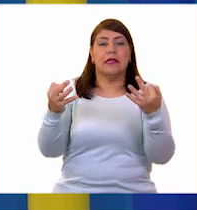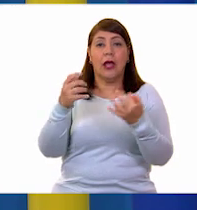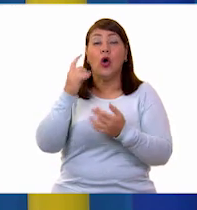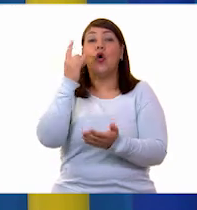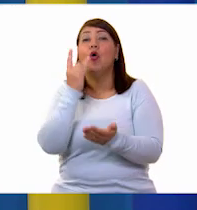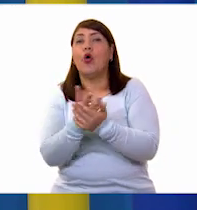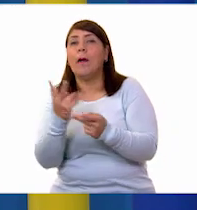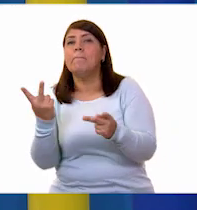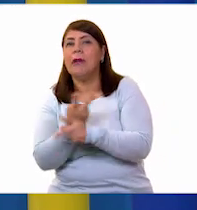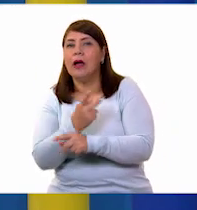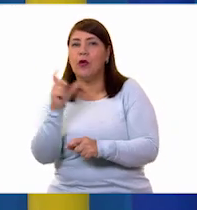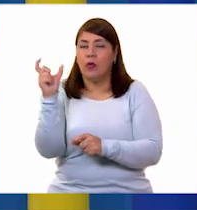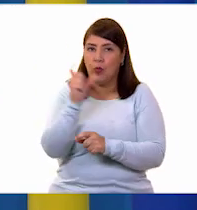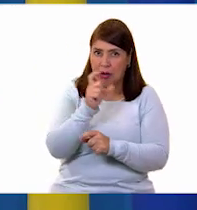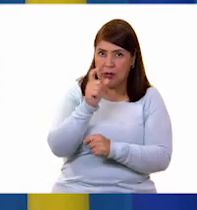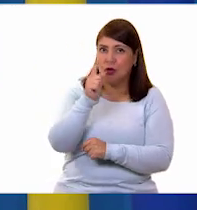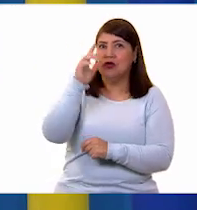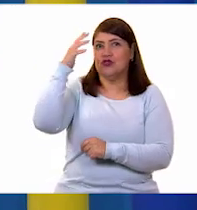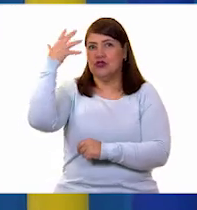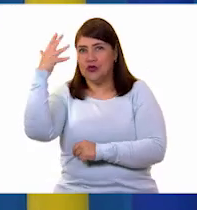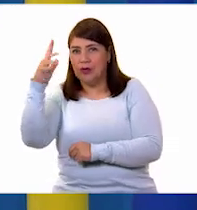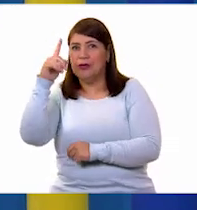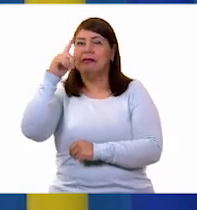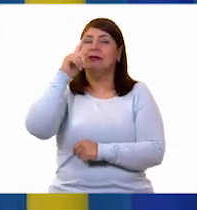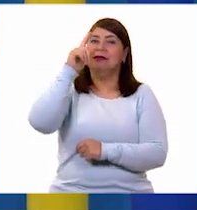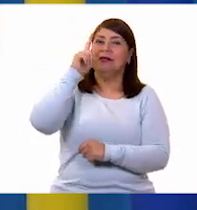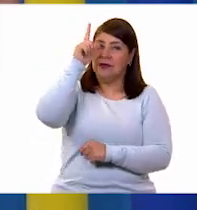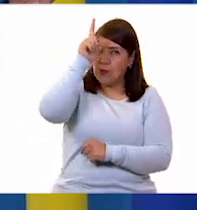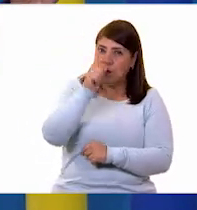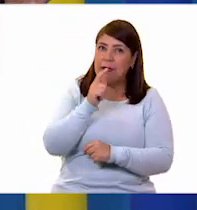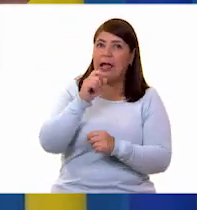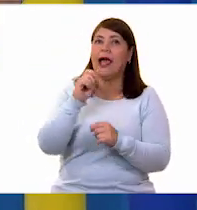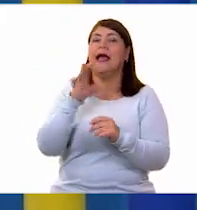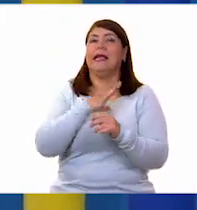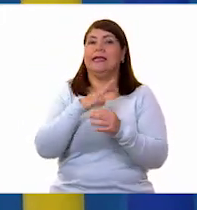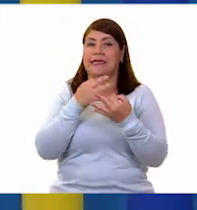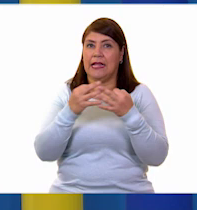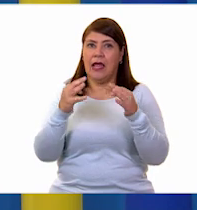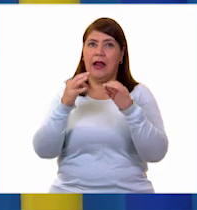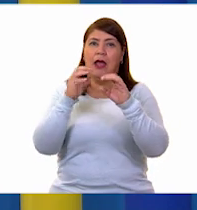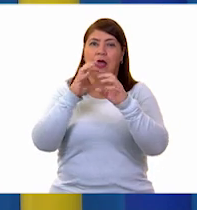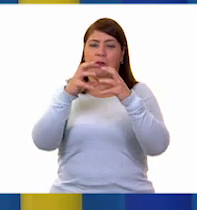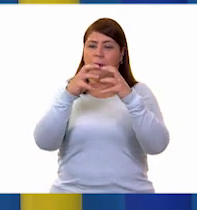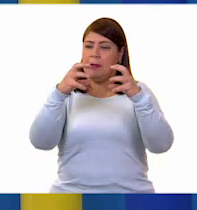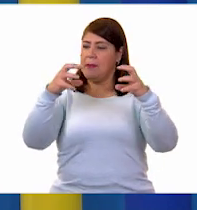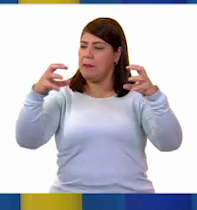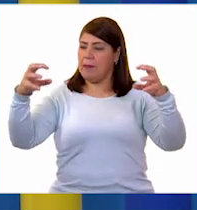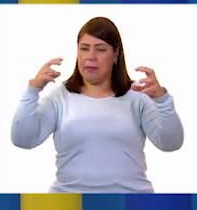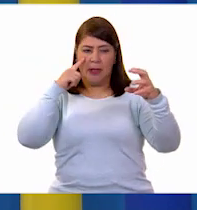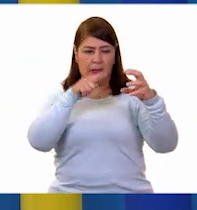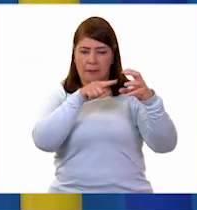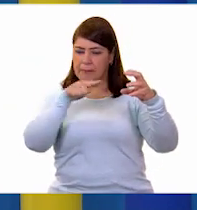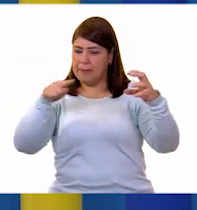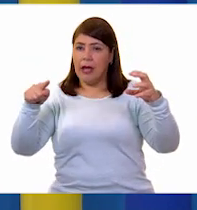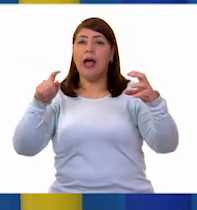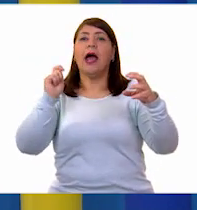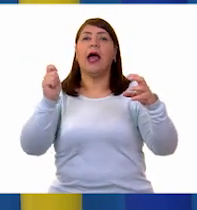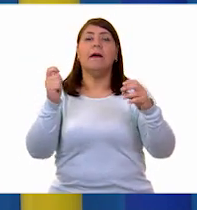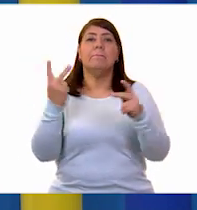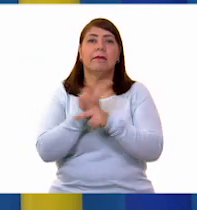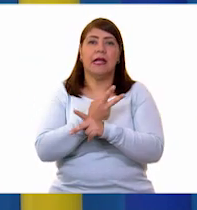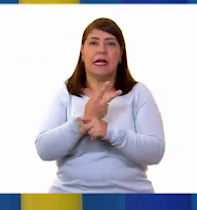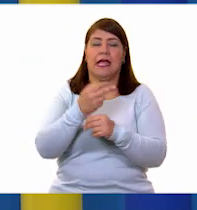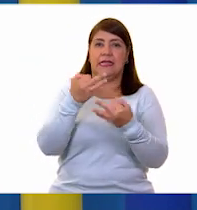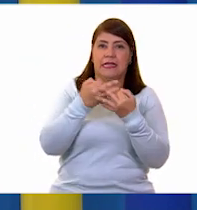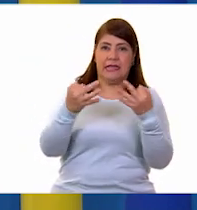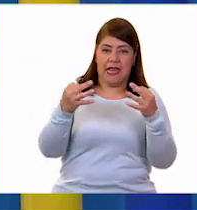Sol, la Tierra y la Luna están alineados. Es decir, cuando la Tierra se interpone entre el Sol y